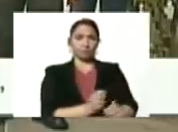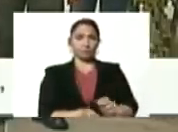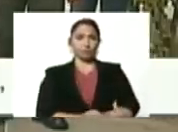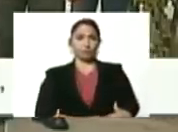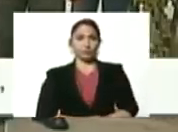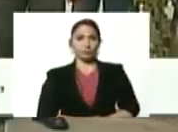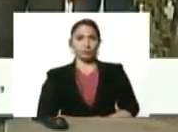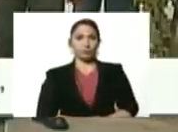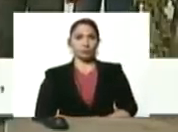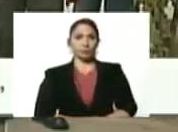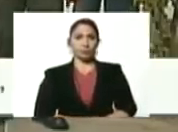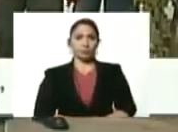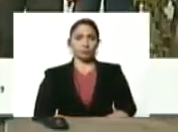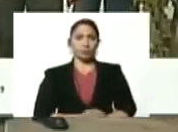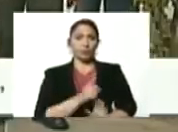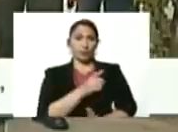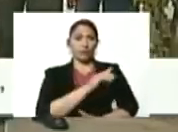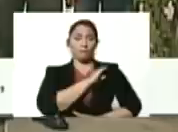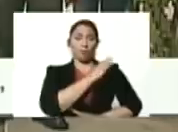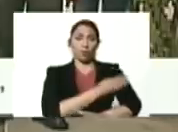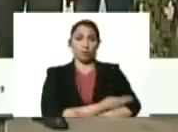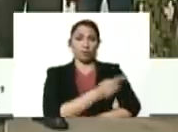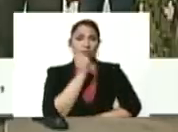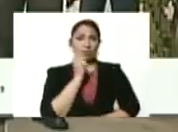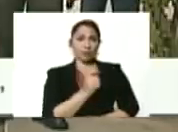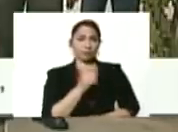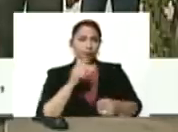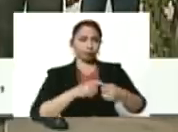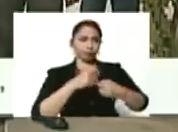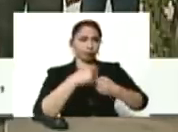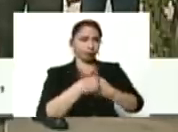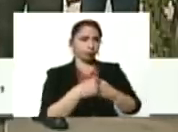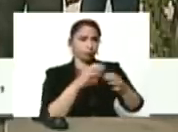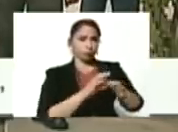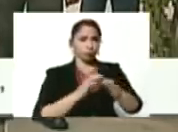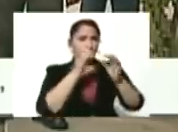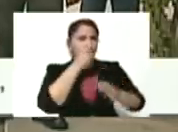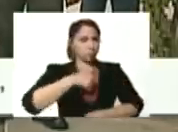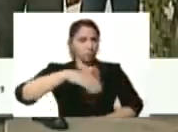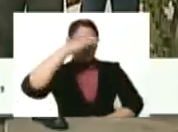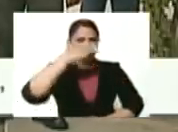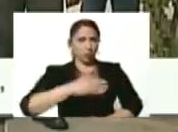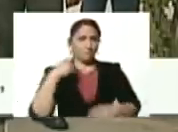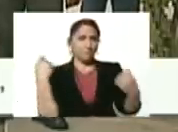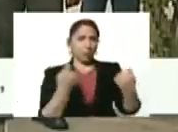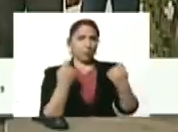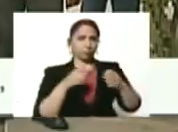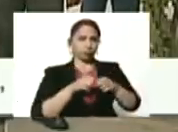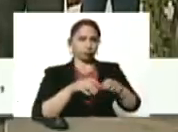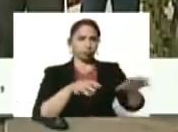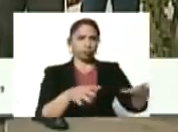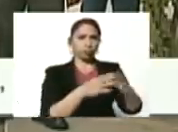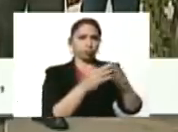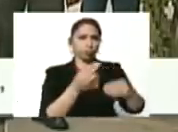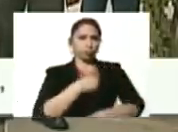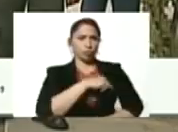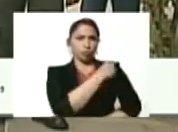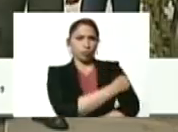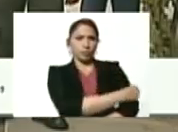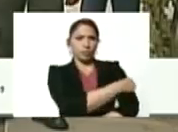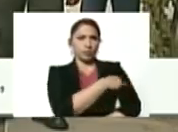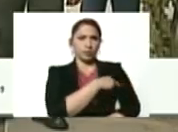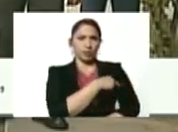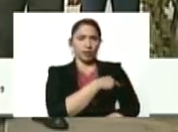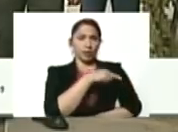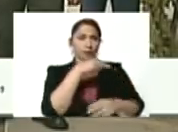Hernández. Esta fuerza de tarea, conformada por la Unión Cívico-Militar Popular, está desplegada ya en todos nuestros hospitales, a